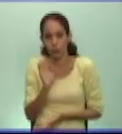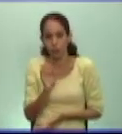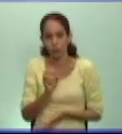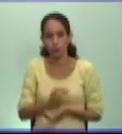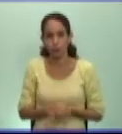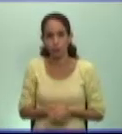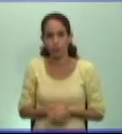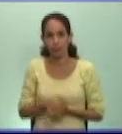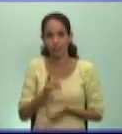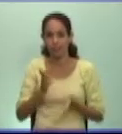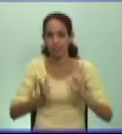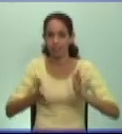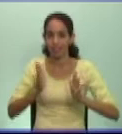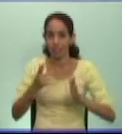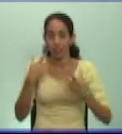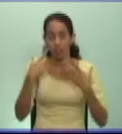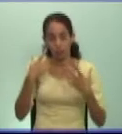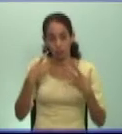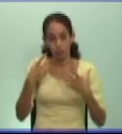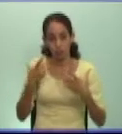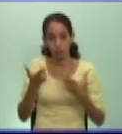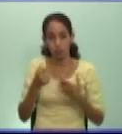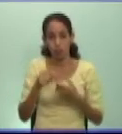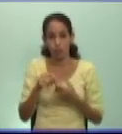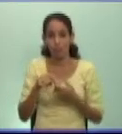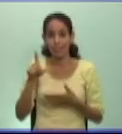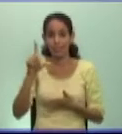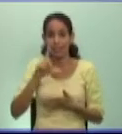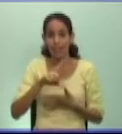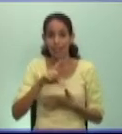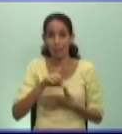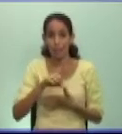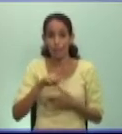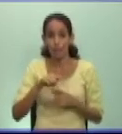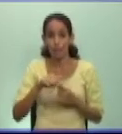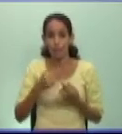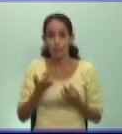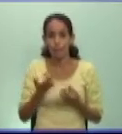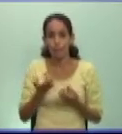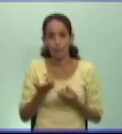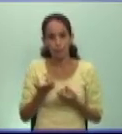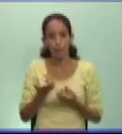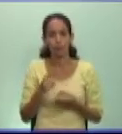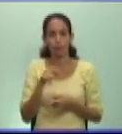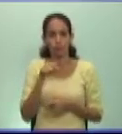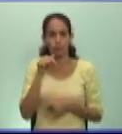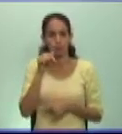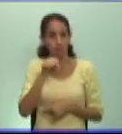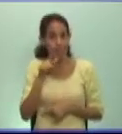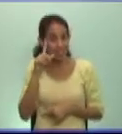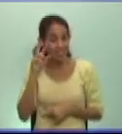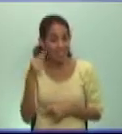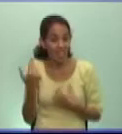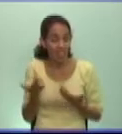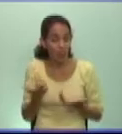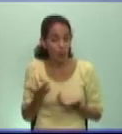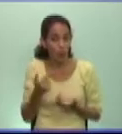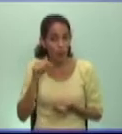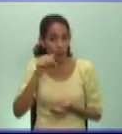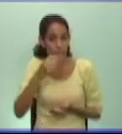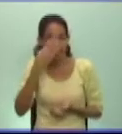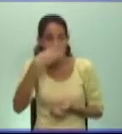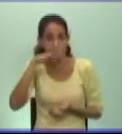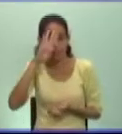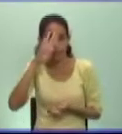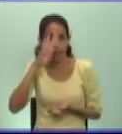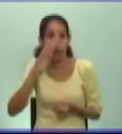una década muy importante que se da en América, pero ustedes hagan el paralelo también en Cuba. Ustedes conocen que a partir del año 20 hay un